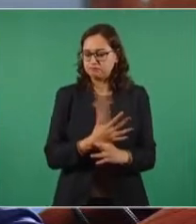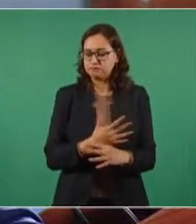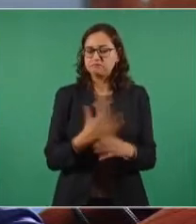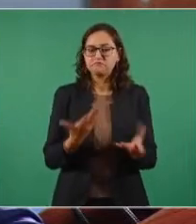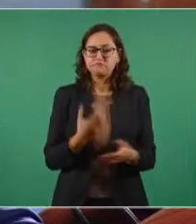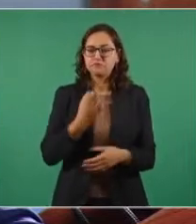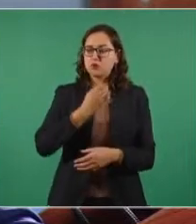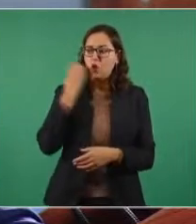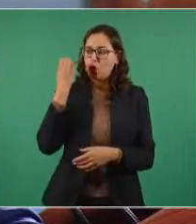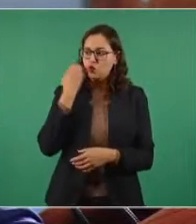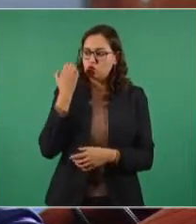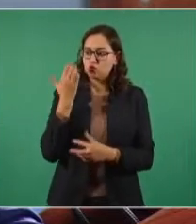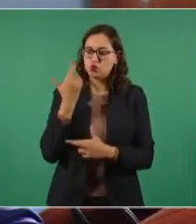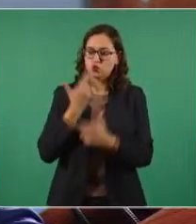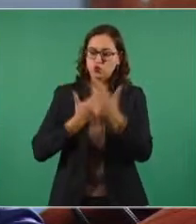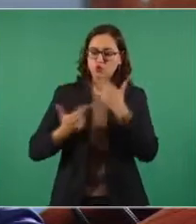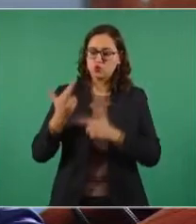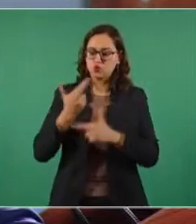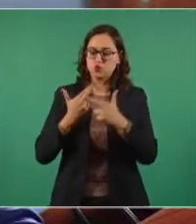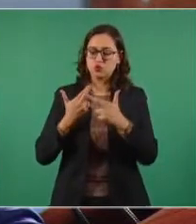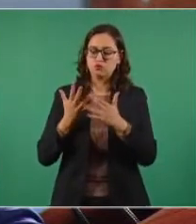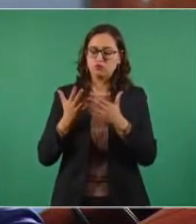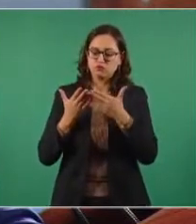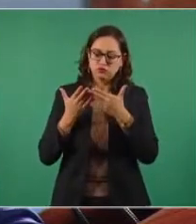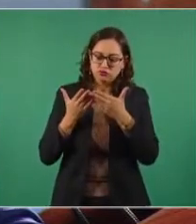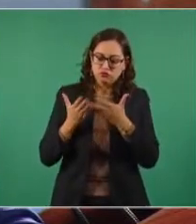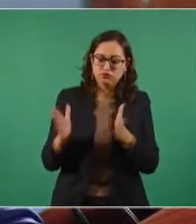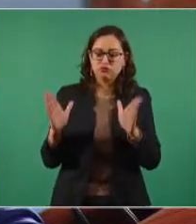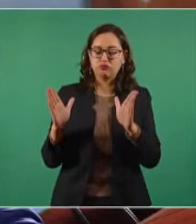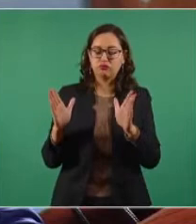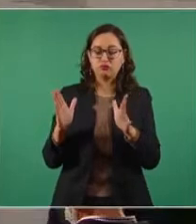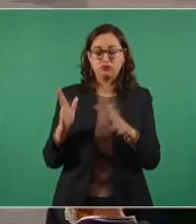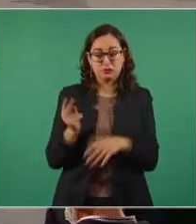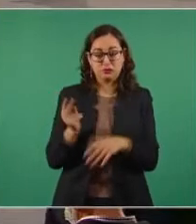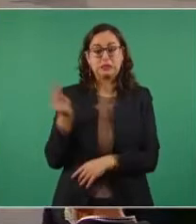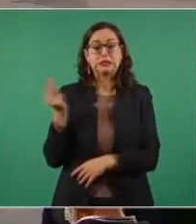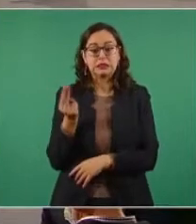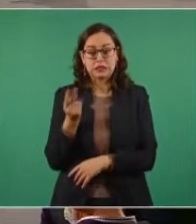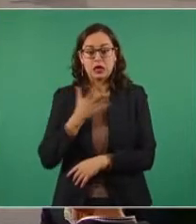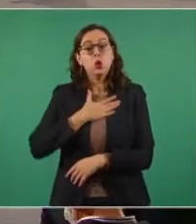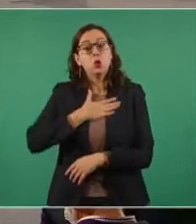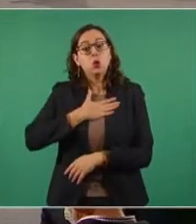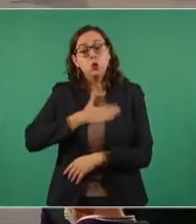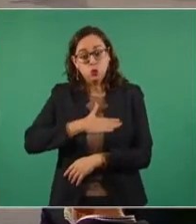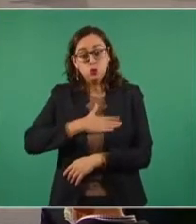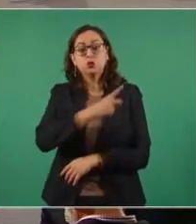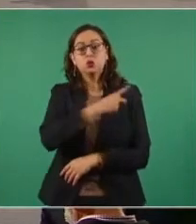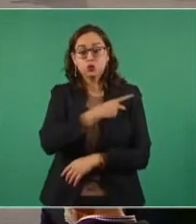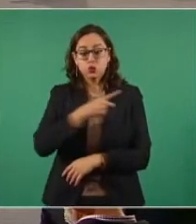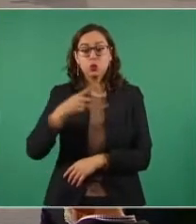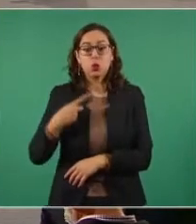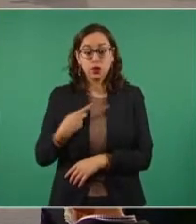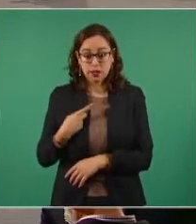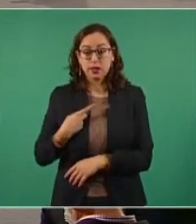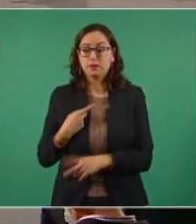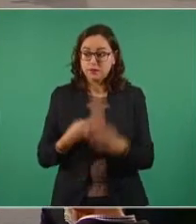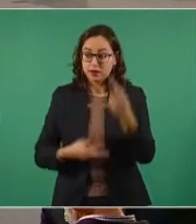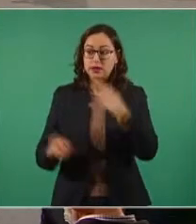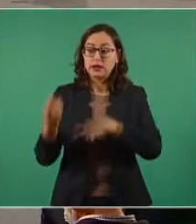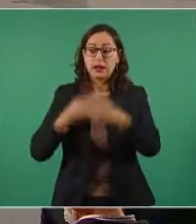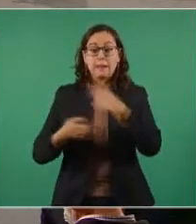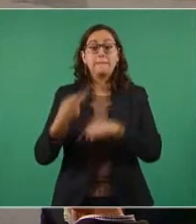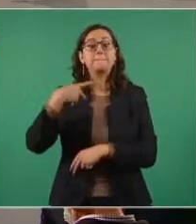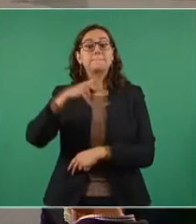es necesario justo es también al mismo tiempo